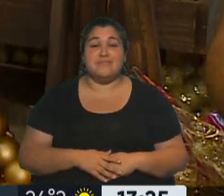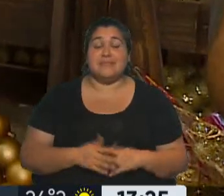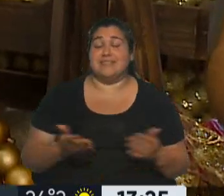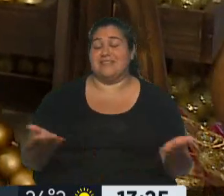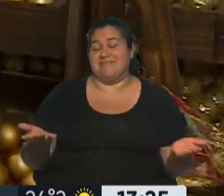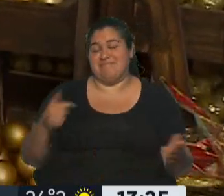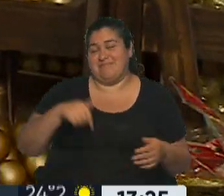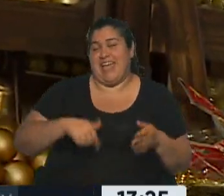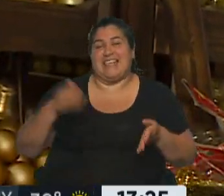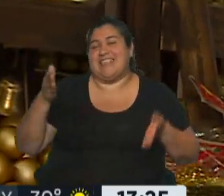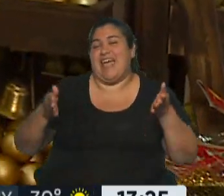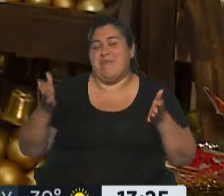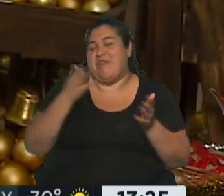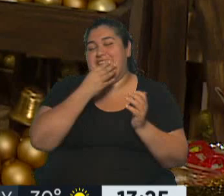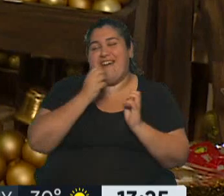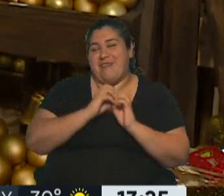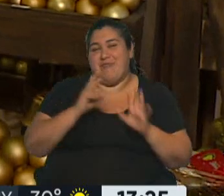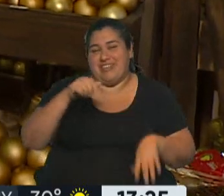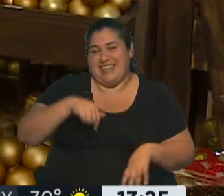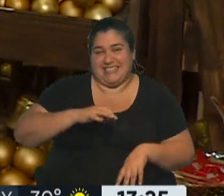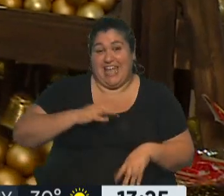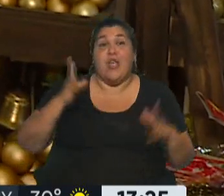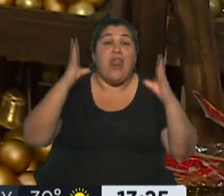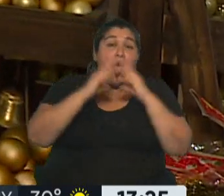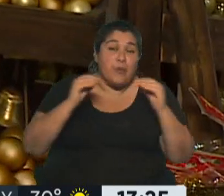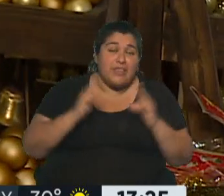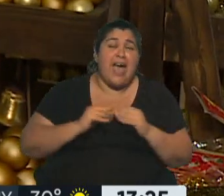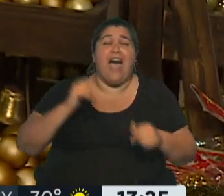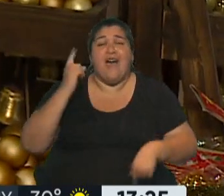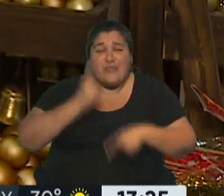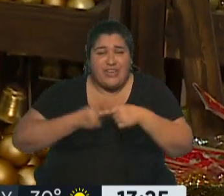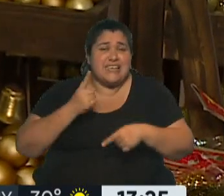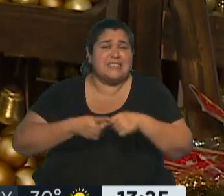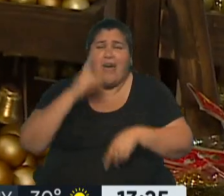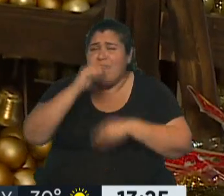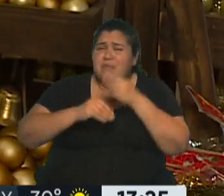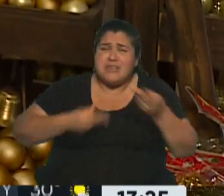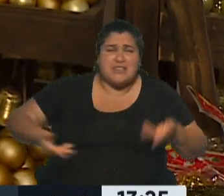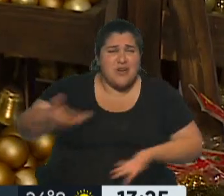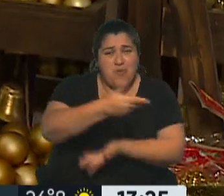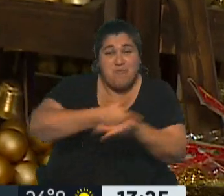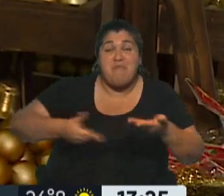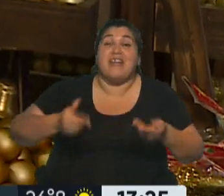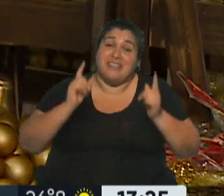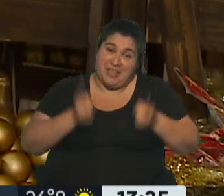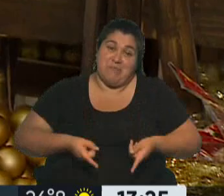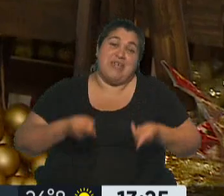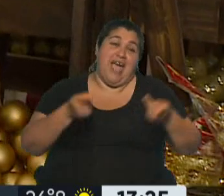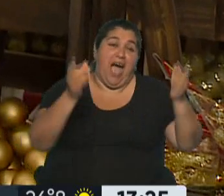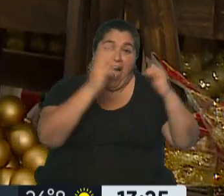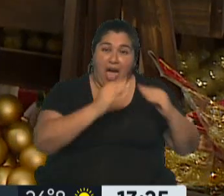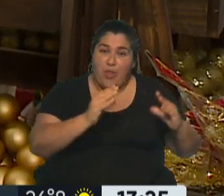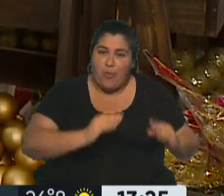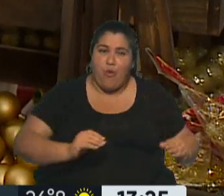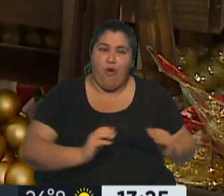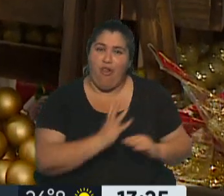sin duda la época maravillosa del año es la Navidad, las fiestas, donde se comparte en familia y también se arma el arbolito. Hemos venido a un local